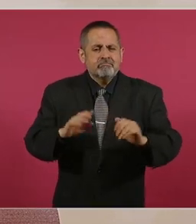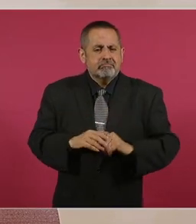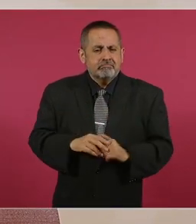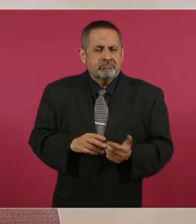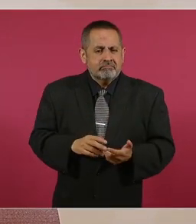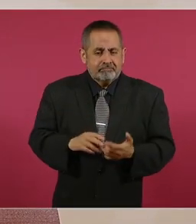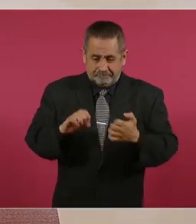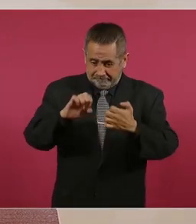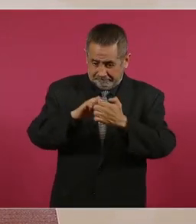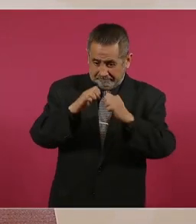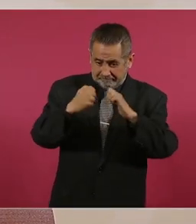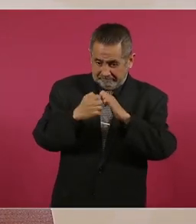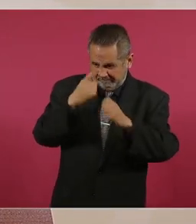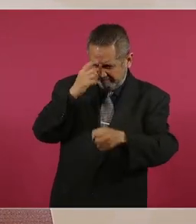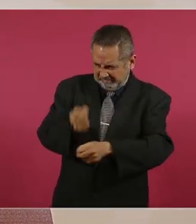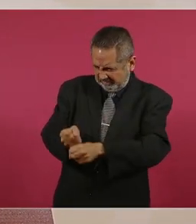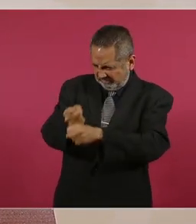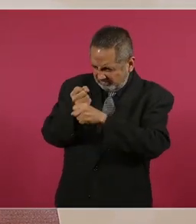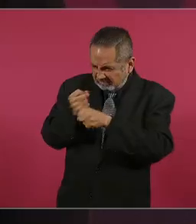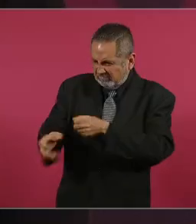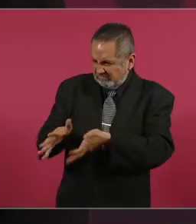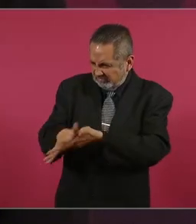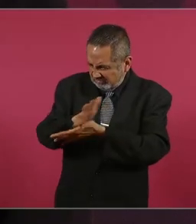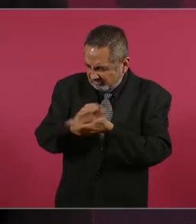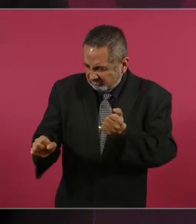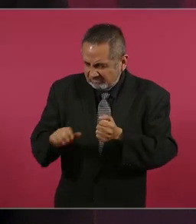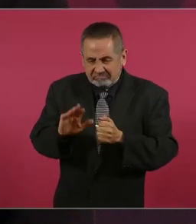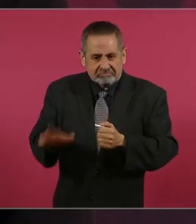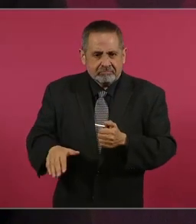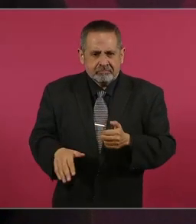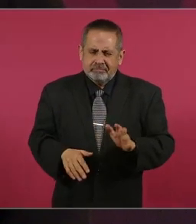mucho menos enemigos a destruir.